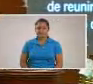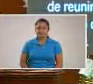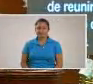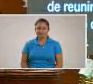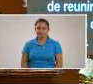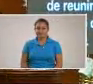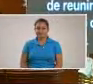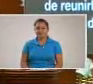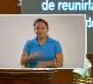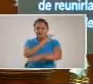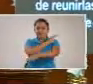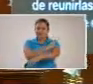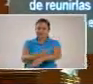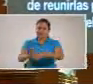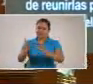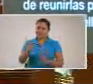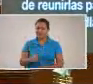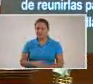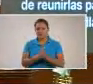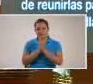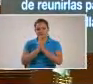Sigamos aquí, hermano, por favor.